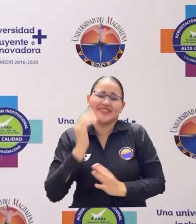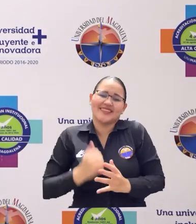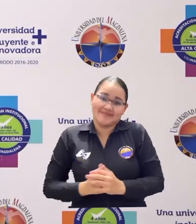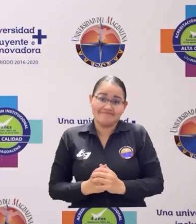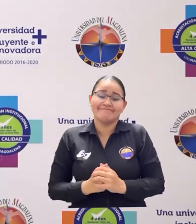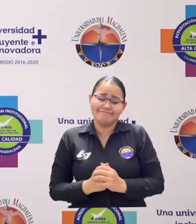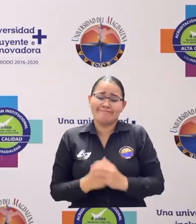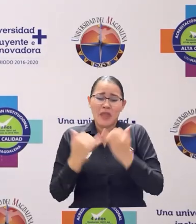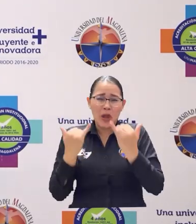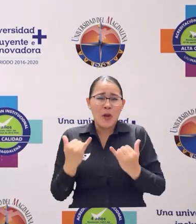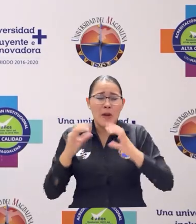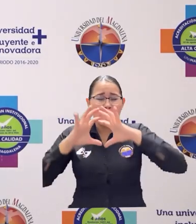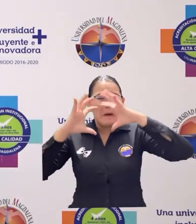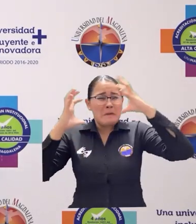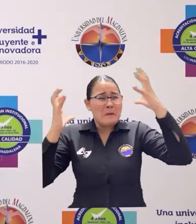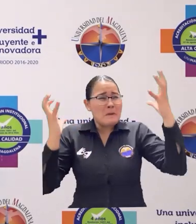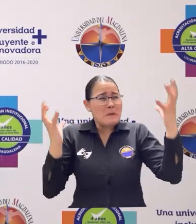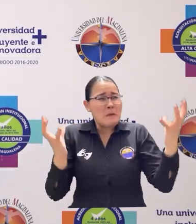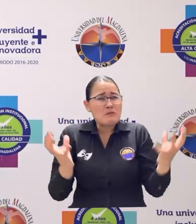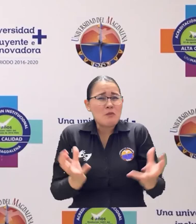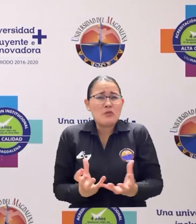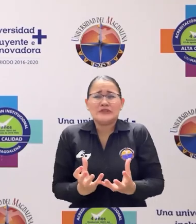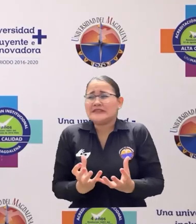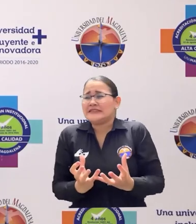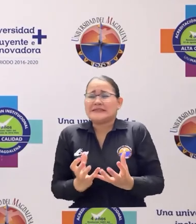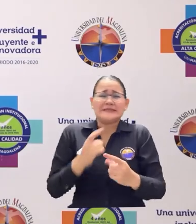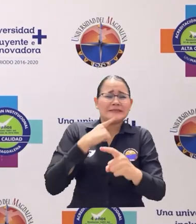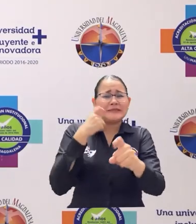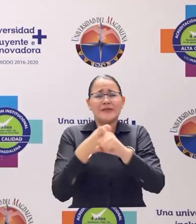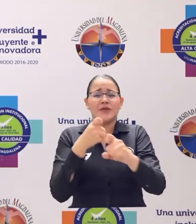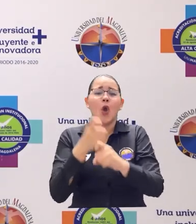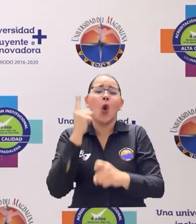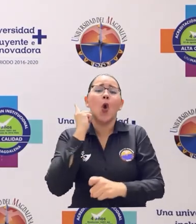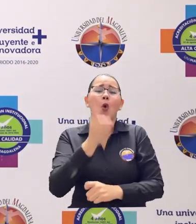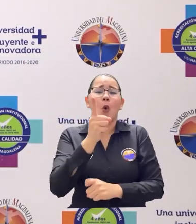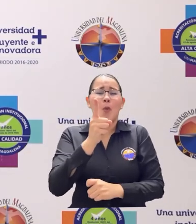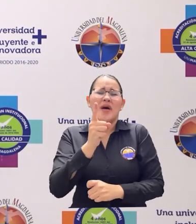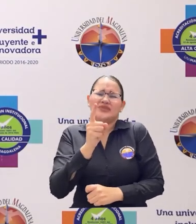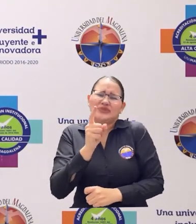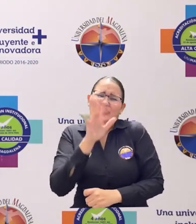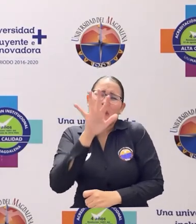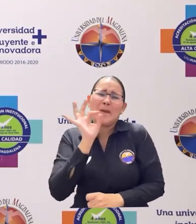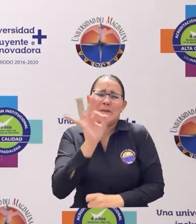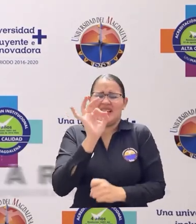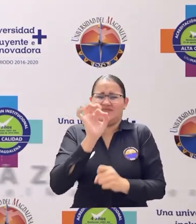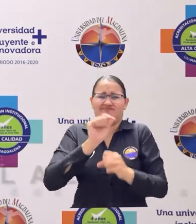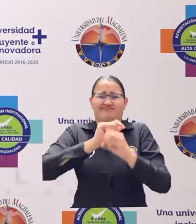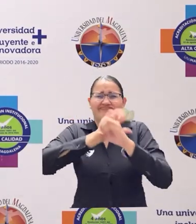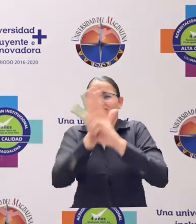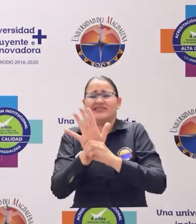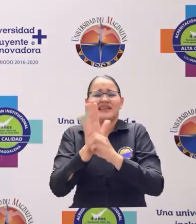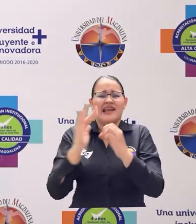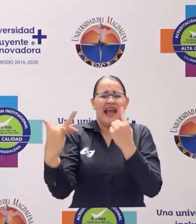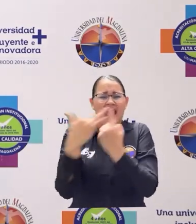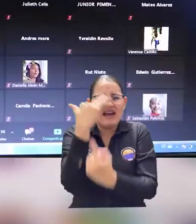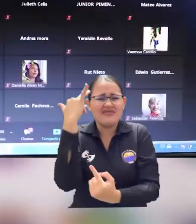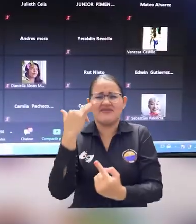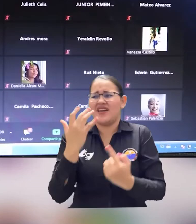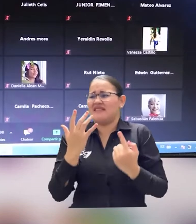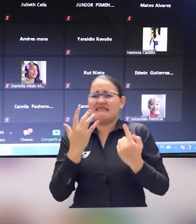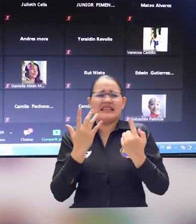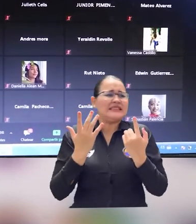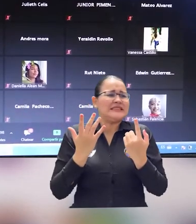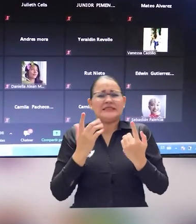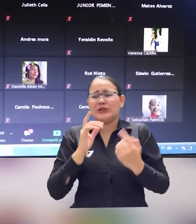medio de una crisis mundial originada por un virus que no esperábamos, que nos cambió la vida, que los obligó a estar desde sus casas